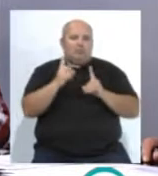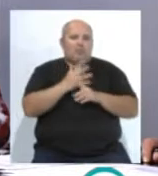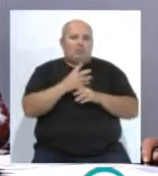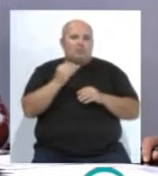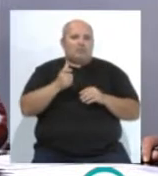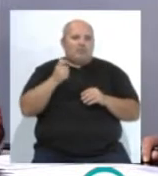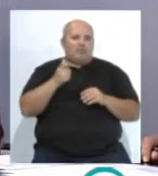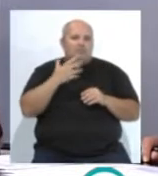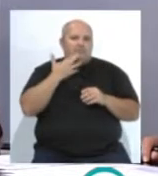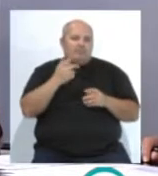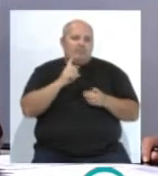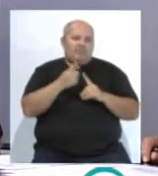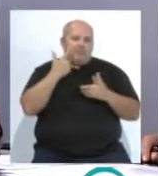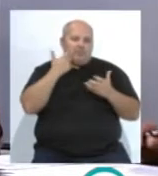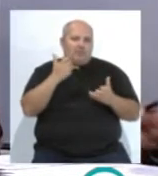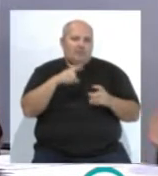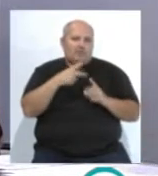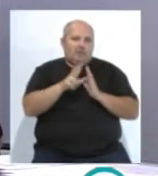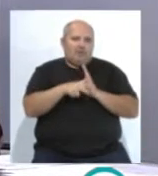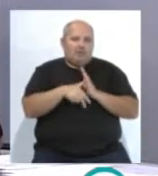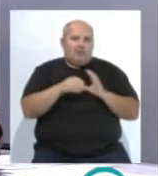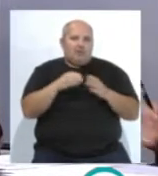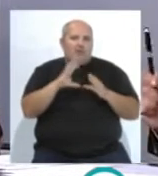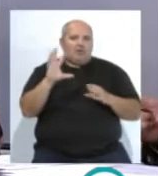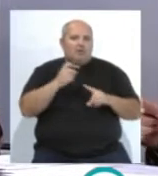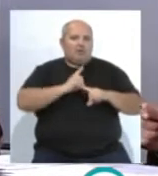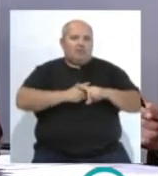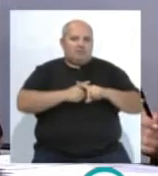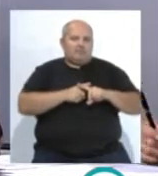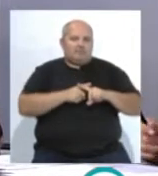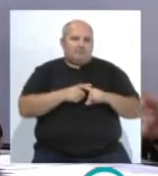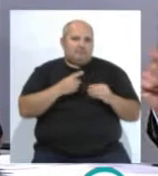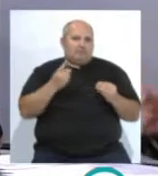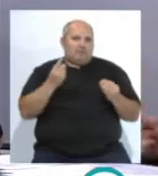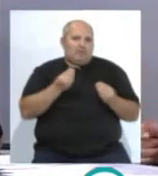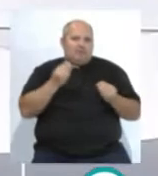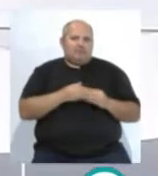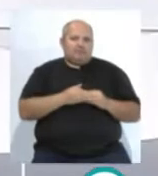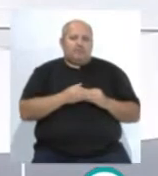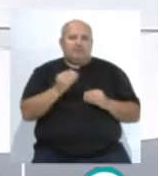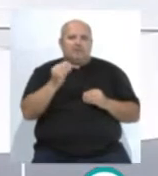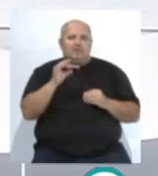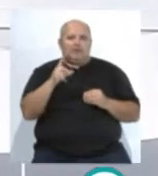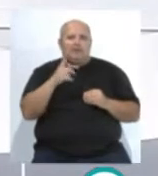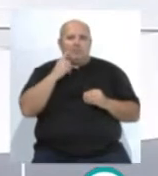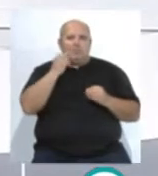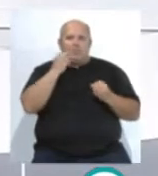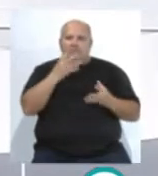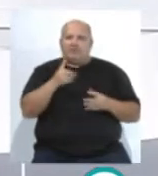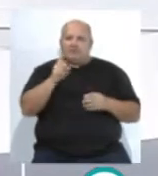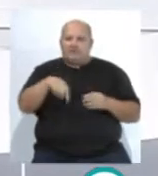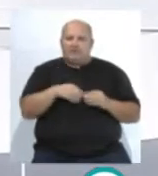demasiado tiempo para... Y, pero después, una vez que el equipo consiguió empatar, siguió creando mucho peligro. Y David Querol también entró muy bien